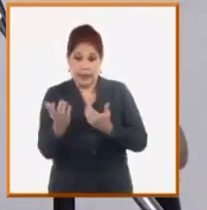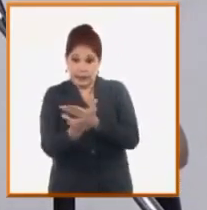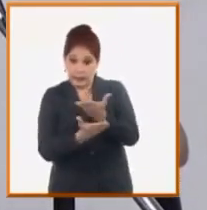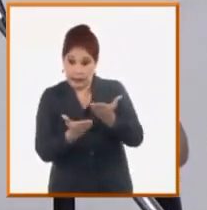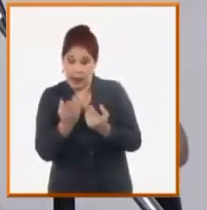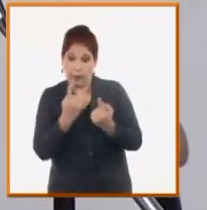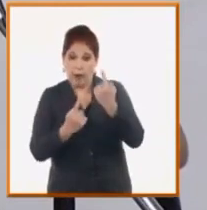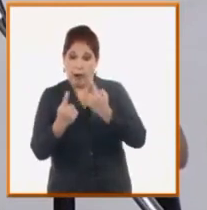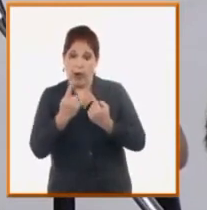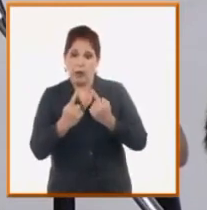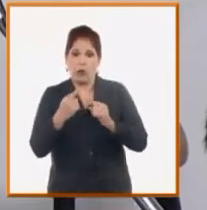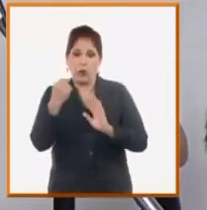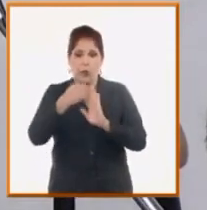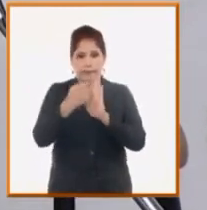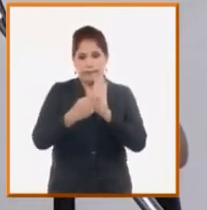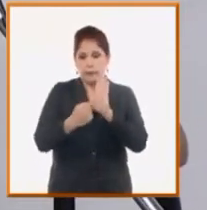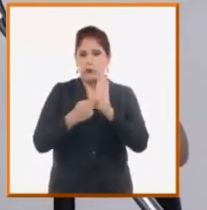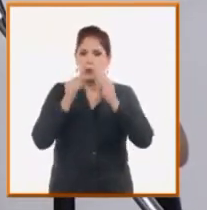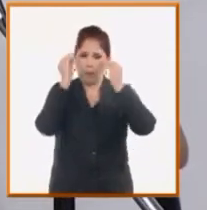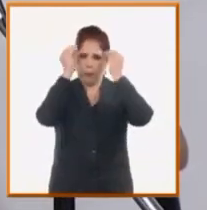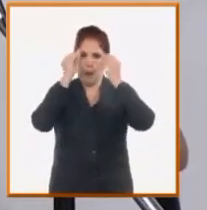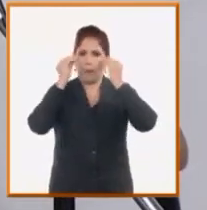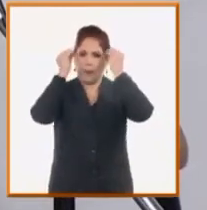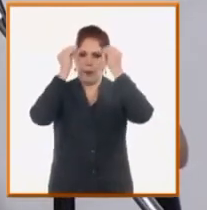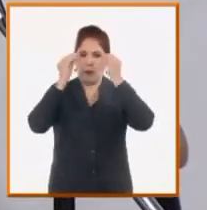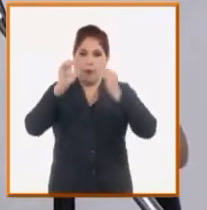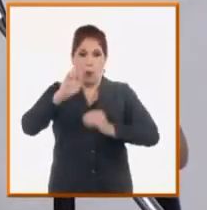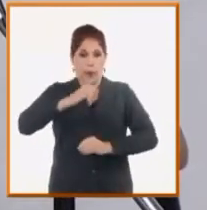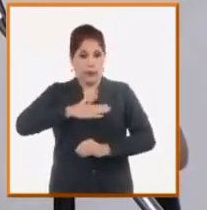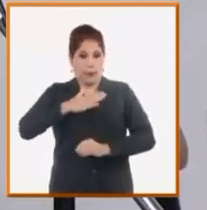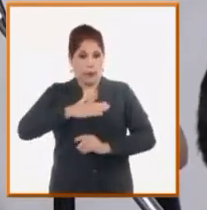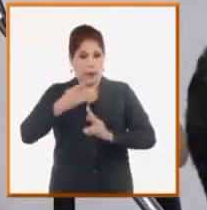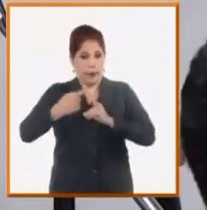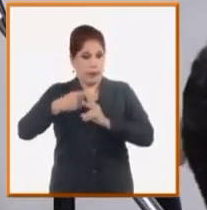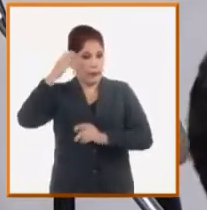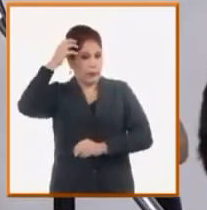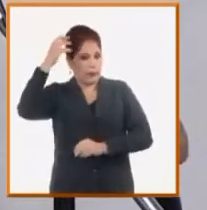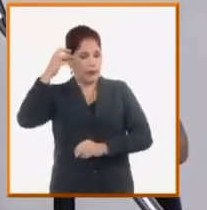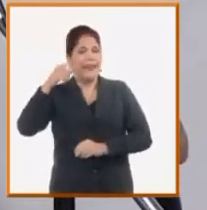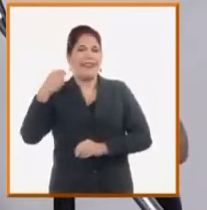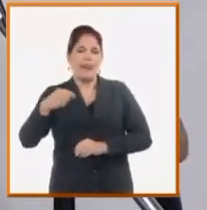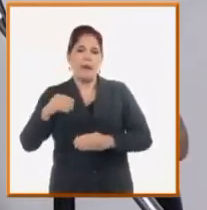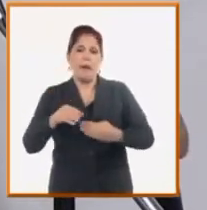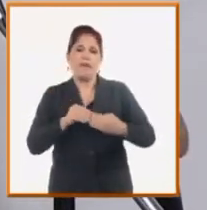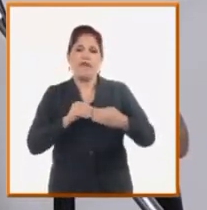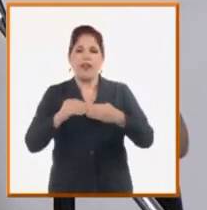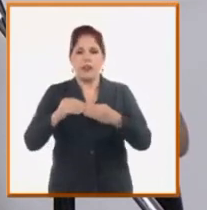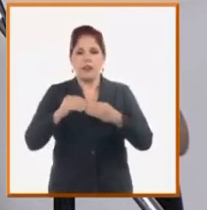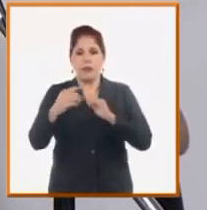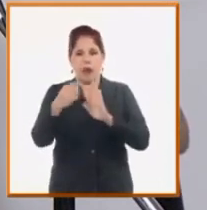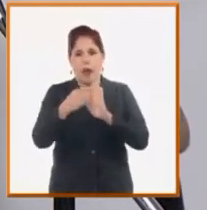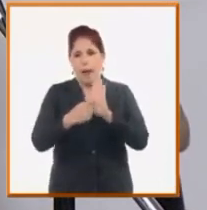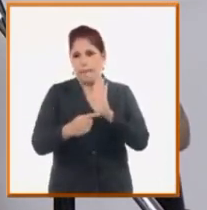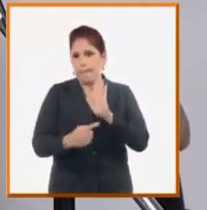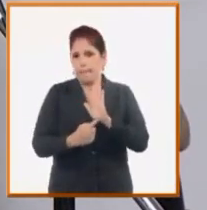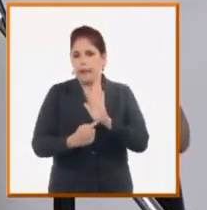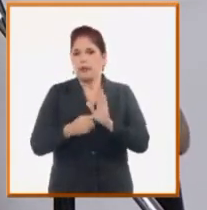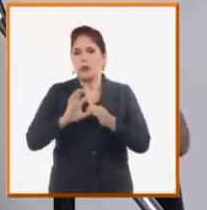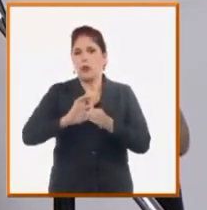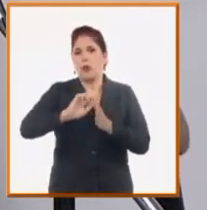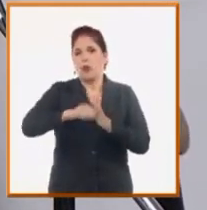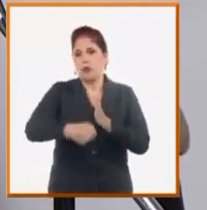algunas cuestiones que preocupan a ambos actores. En principio, la necesidad de flexibilizar algunos aspectos asociados a la